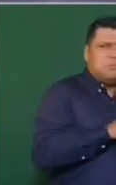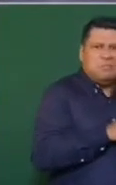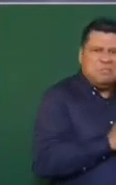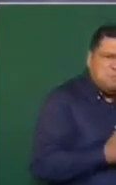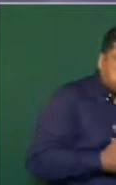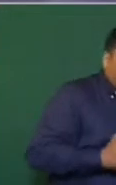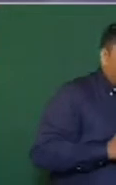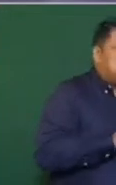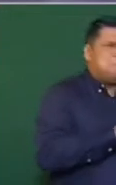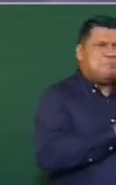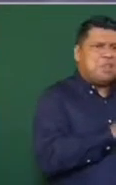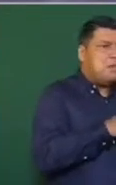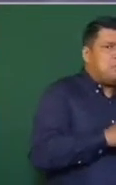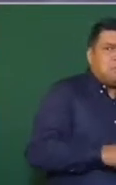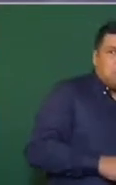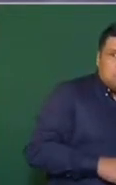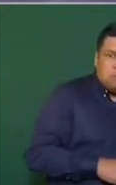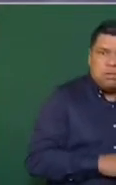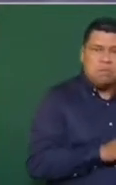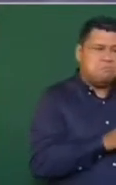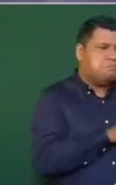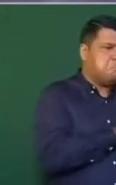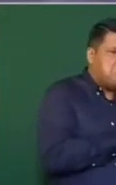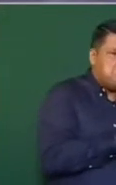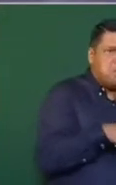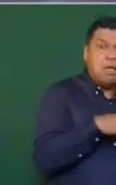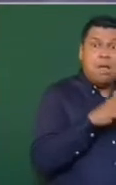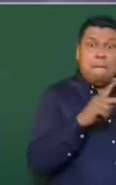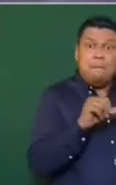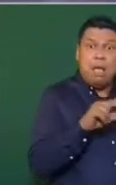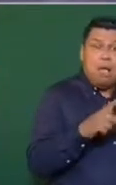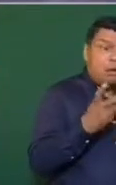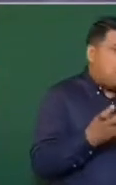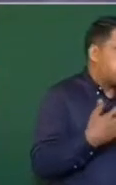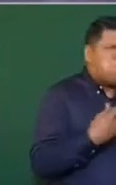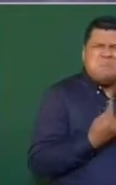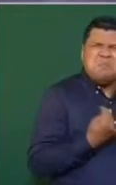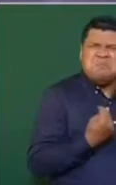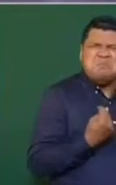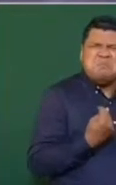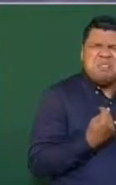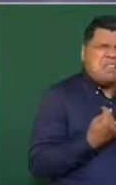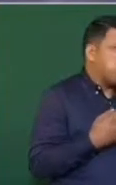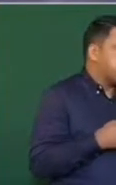Hizo acuerdo con el PRI, siendo él del PAN,